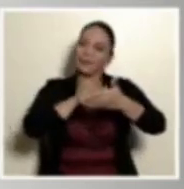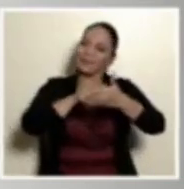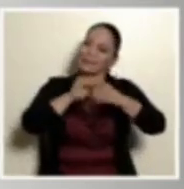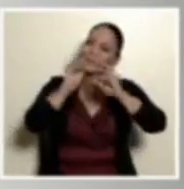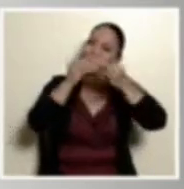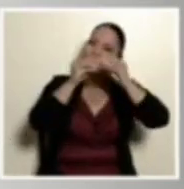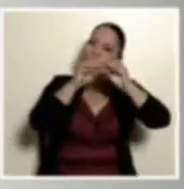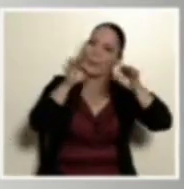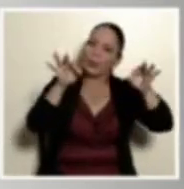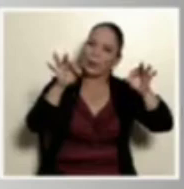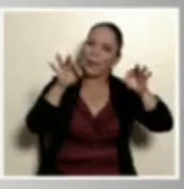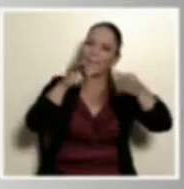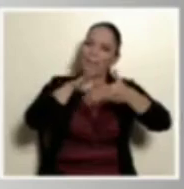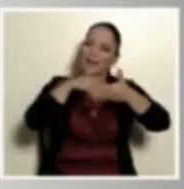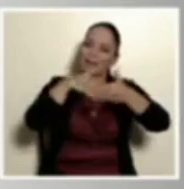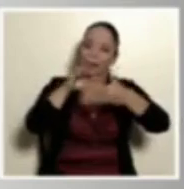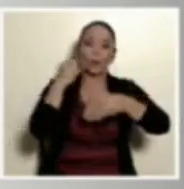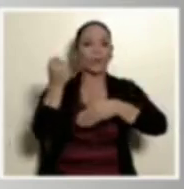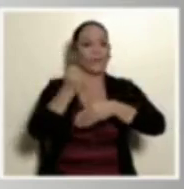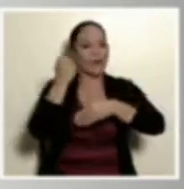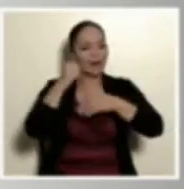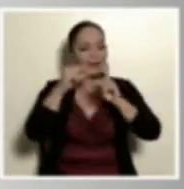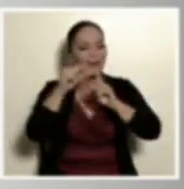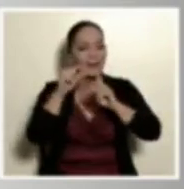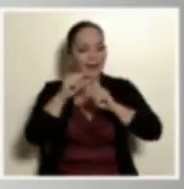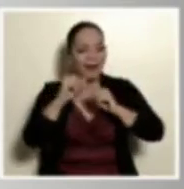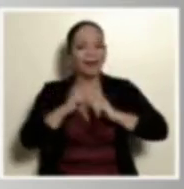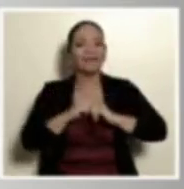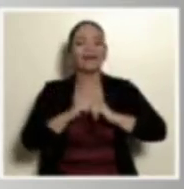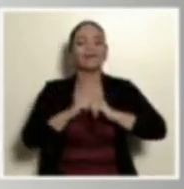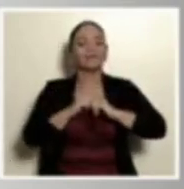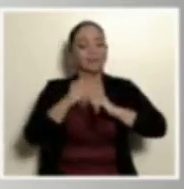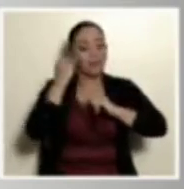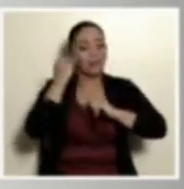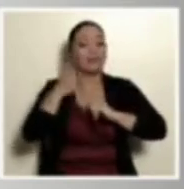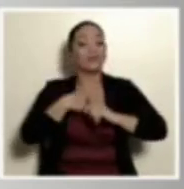me parece que es fuerte y creo que esa es la idea, que sea fuerte.